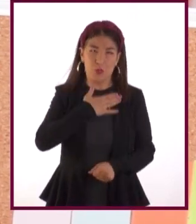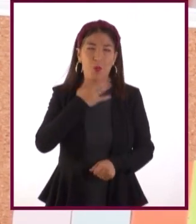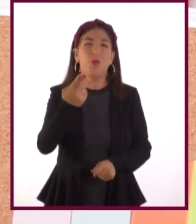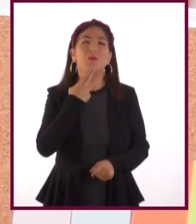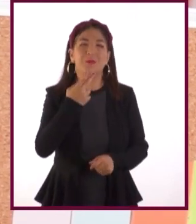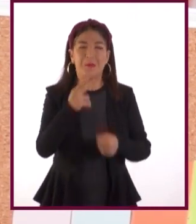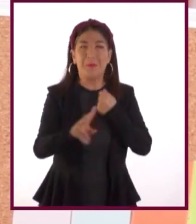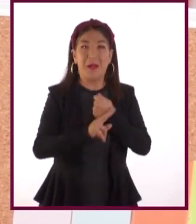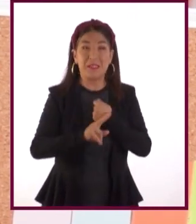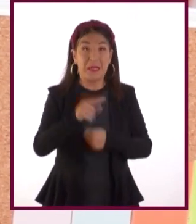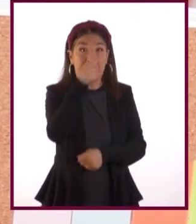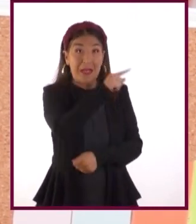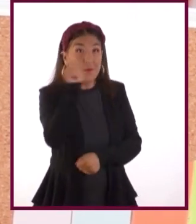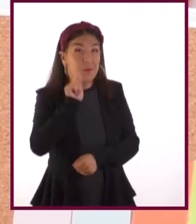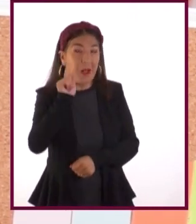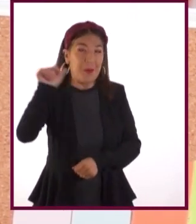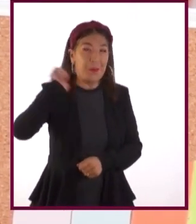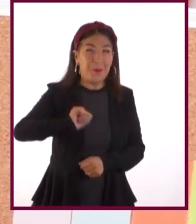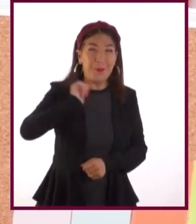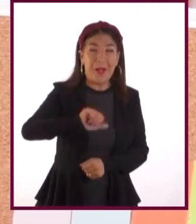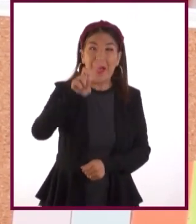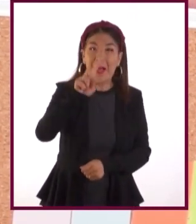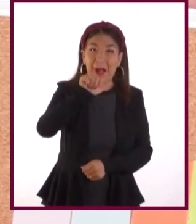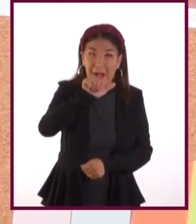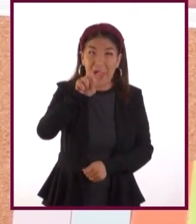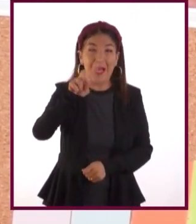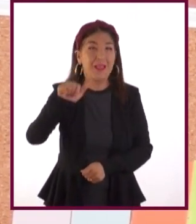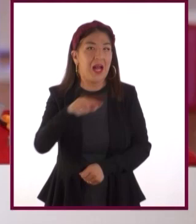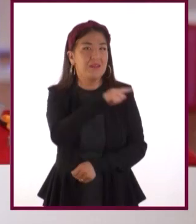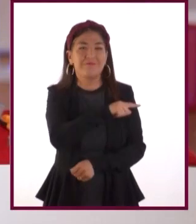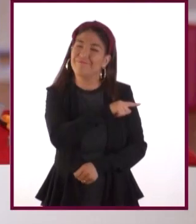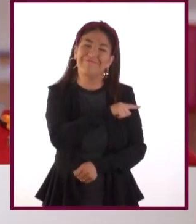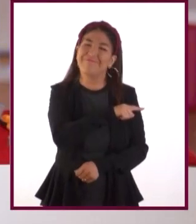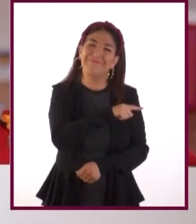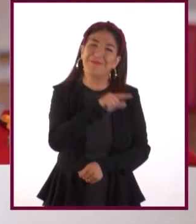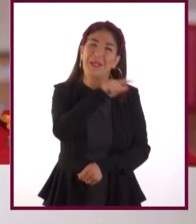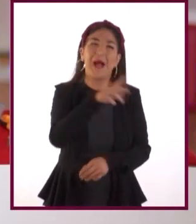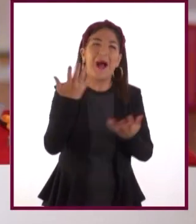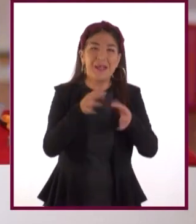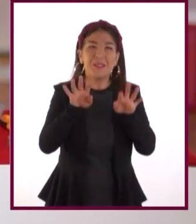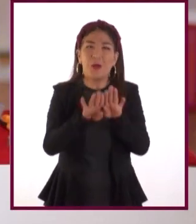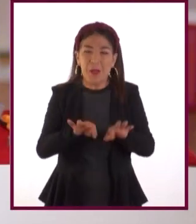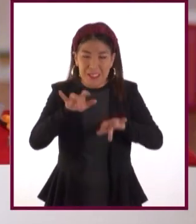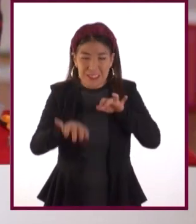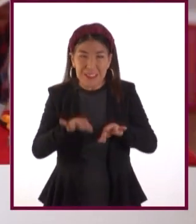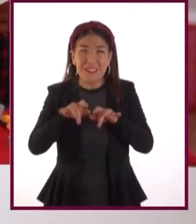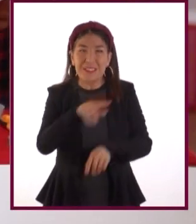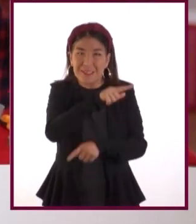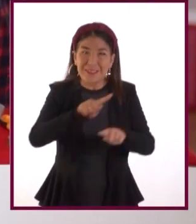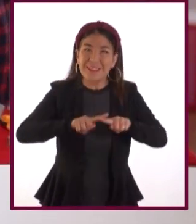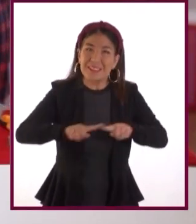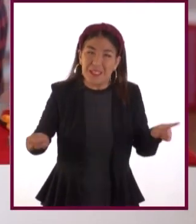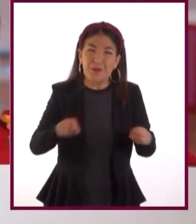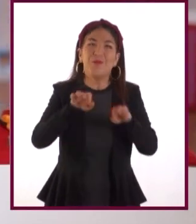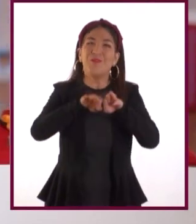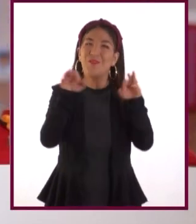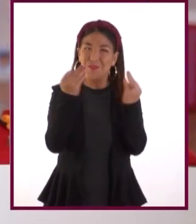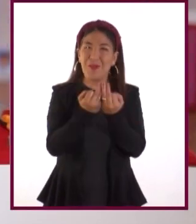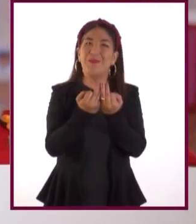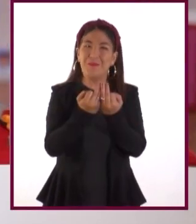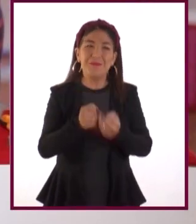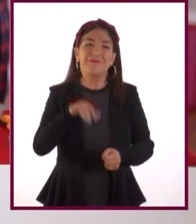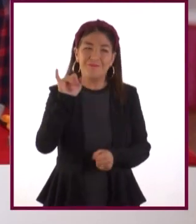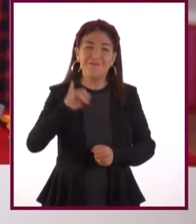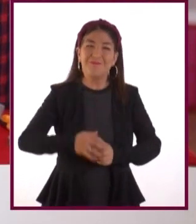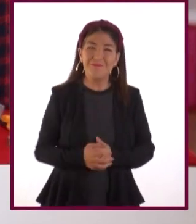utilizamos vasos, pero Ada de Lovelace para nada lo hizo así. Exactamente. La máquina de Ada fue un tanto